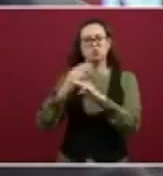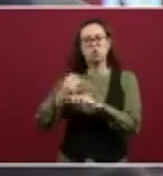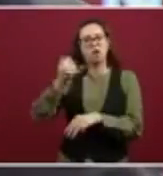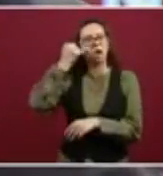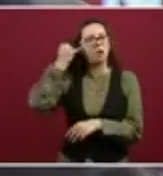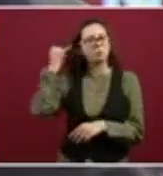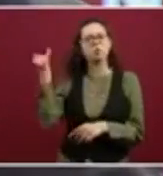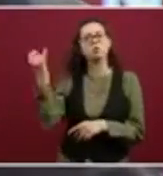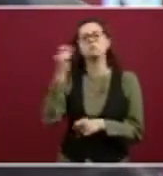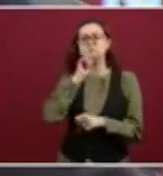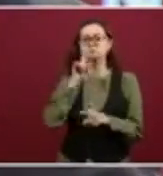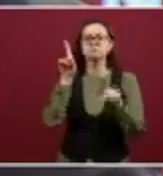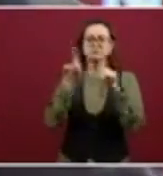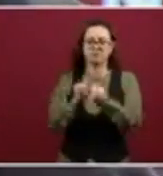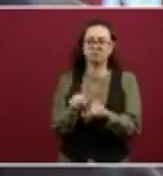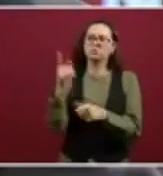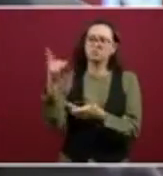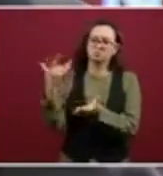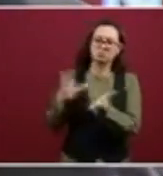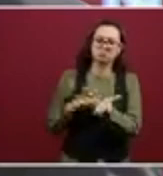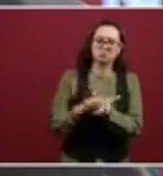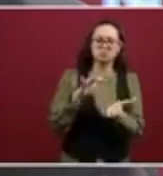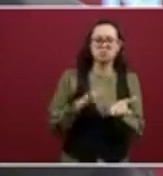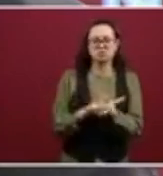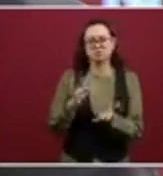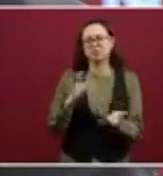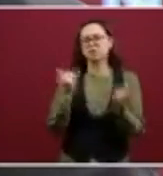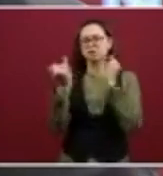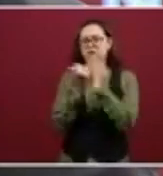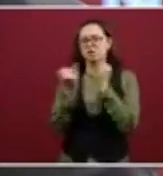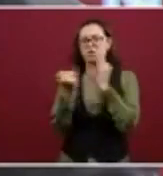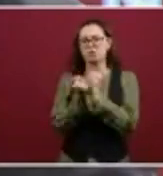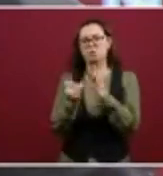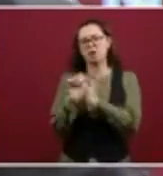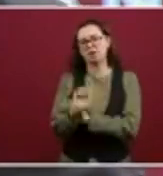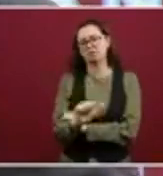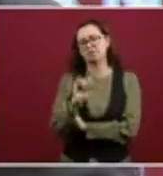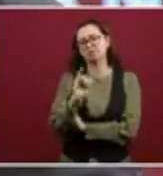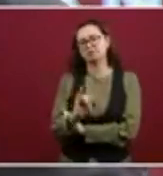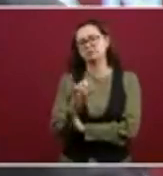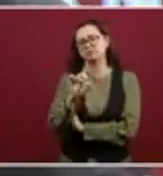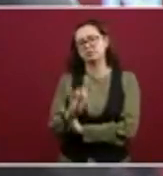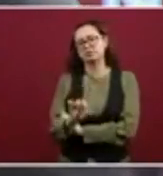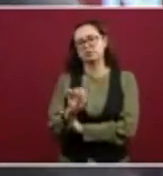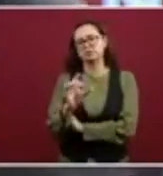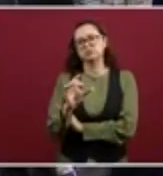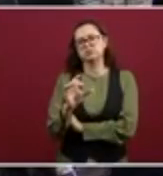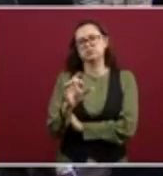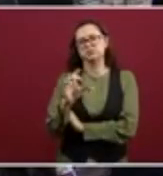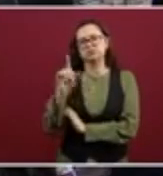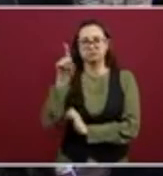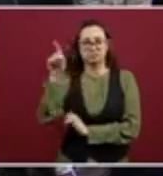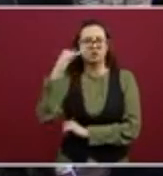Desarrollo ha participado mucho en Centroamérica y en México, así como la Agencia Internacional de Desarrollo de Cooperación de Japón.